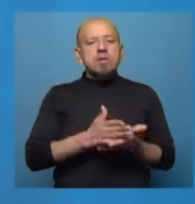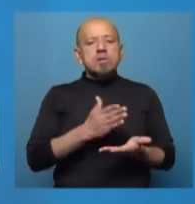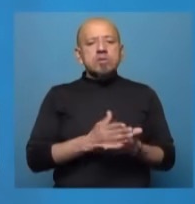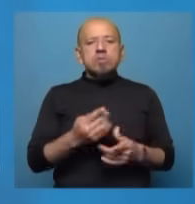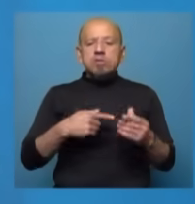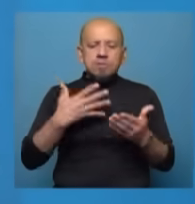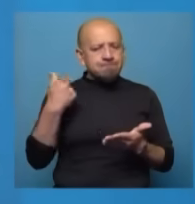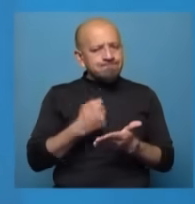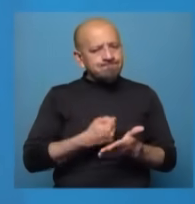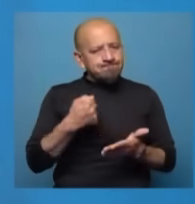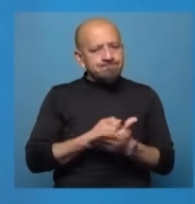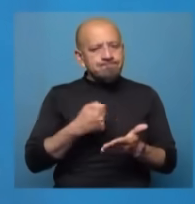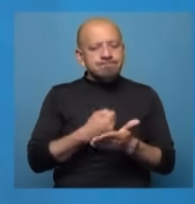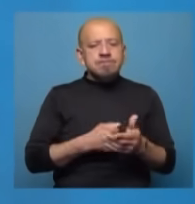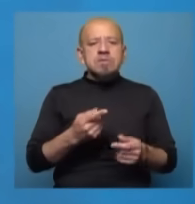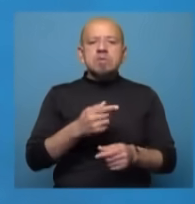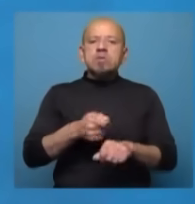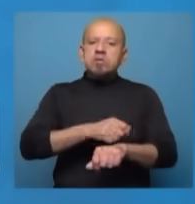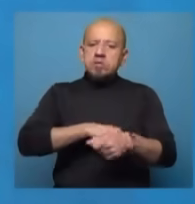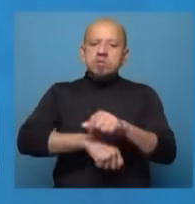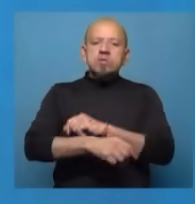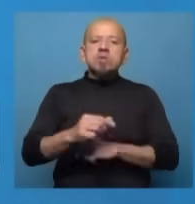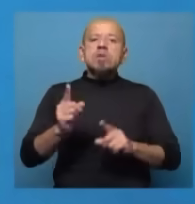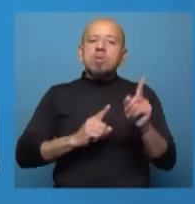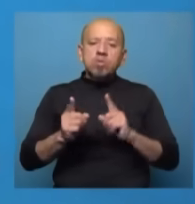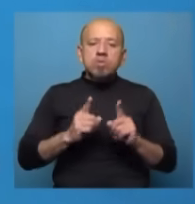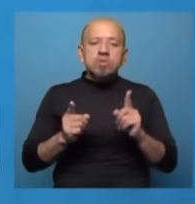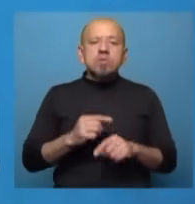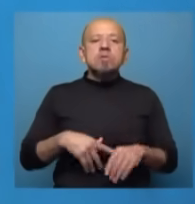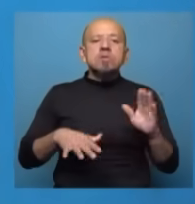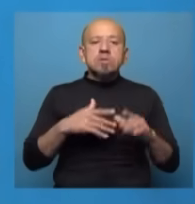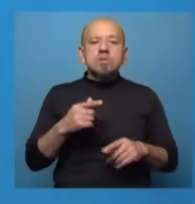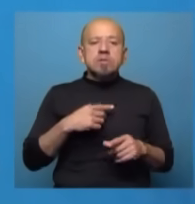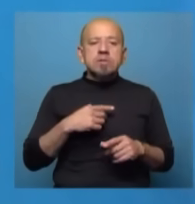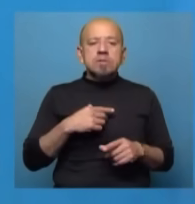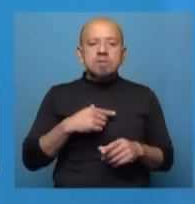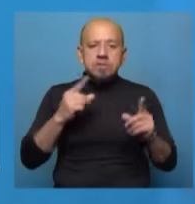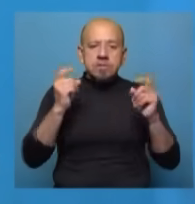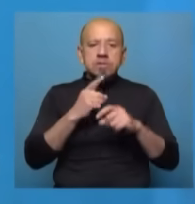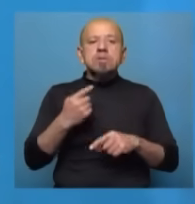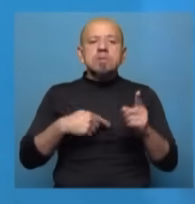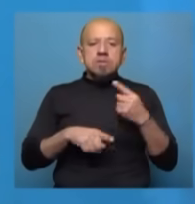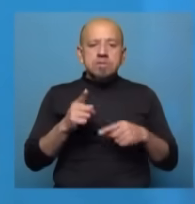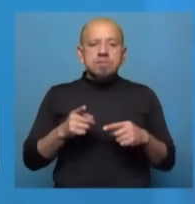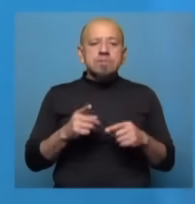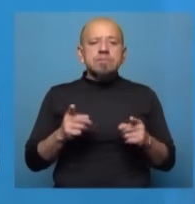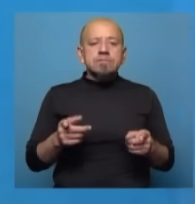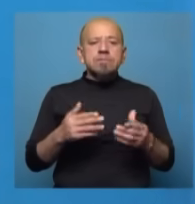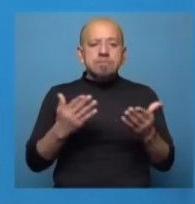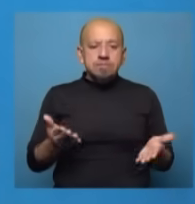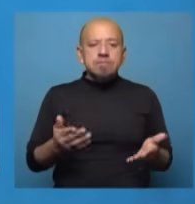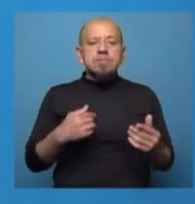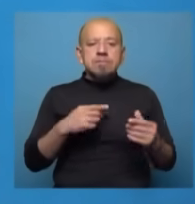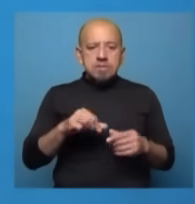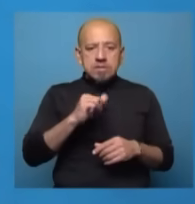sacrificio con esfuerzo y con algunos precios Que bueno que a veces cuesta un poco pero en la mitad del baso lleno viene